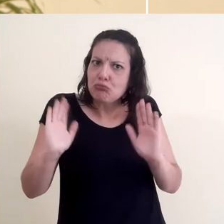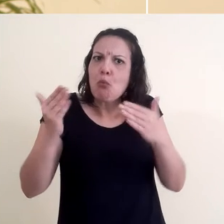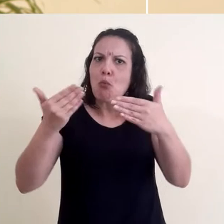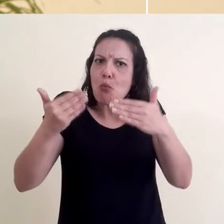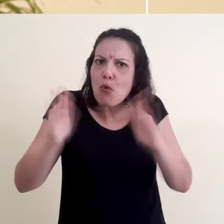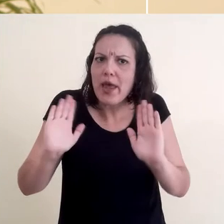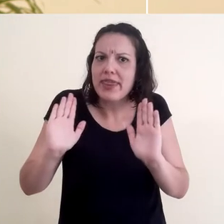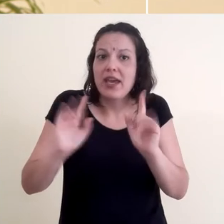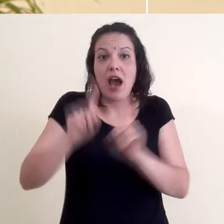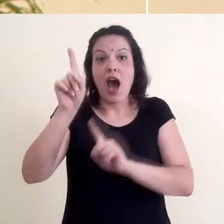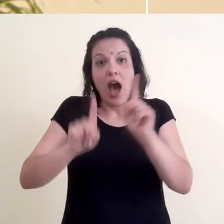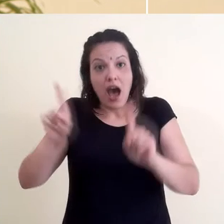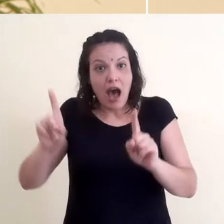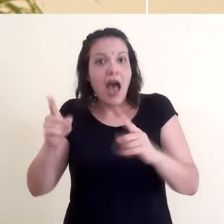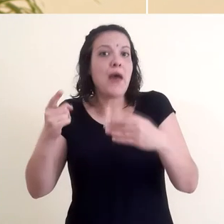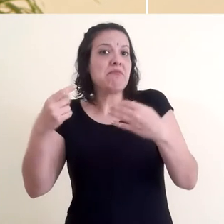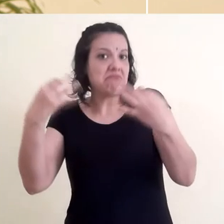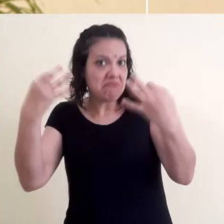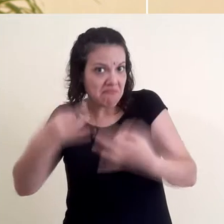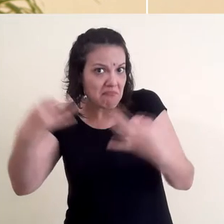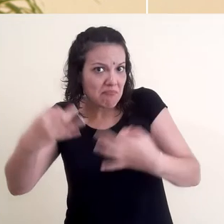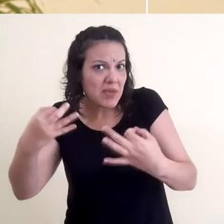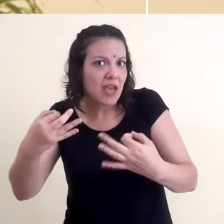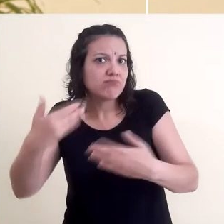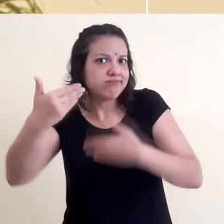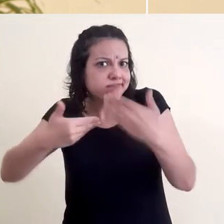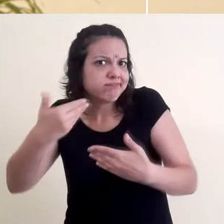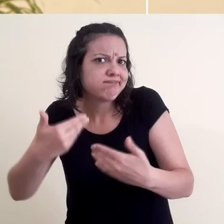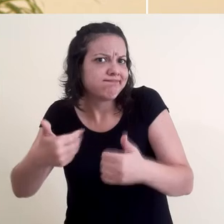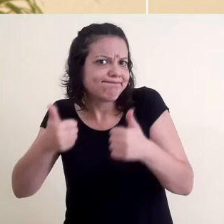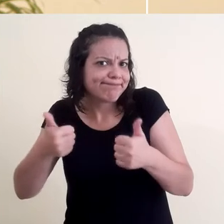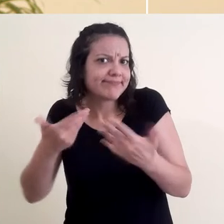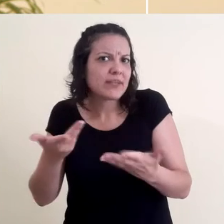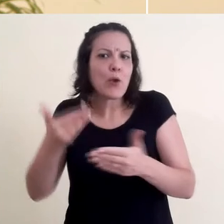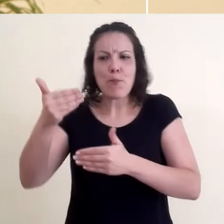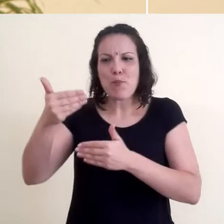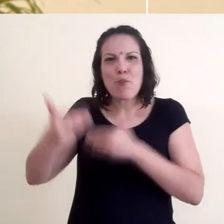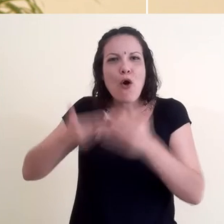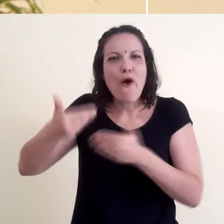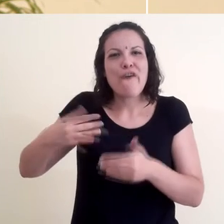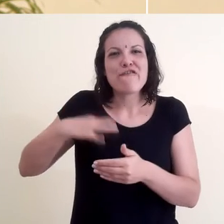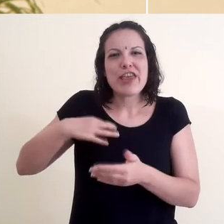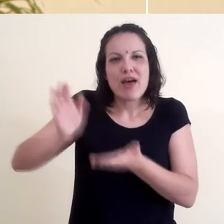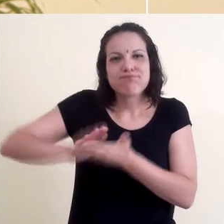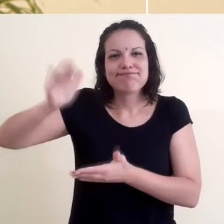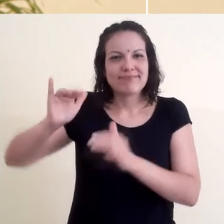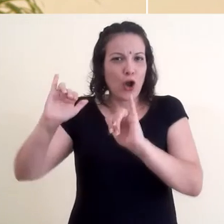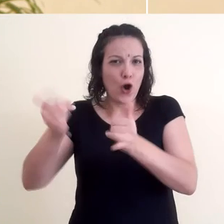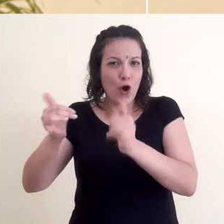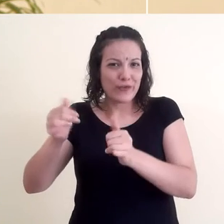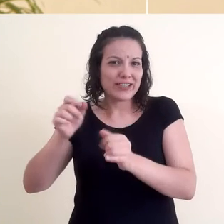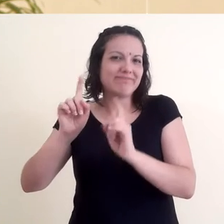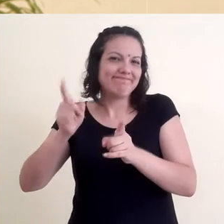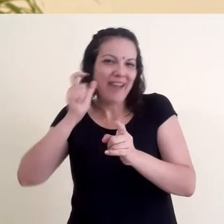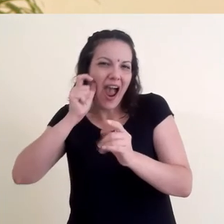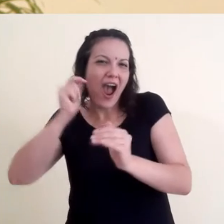ha sido buena, ha sido positiva y ha sido amable con los procesos de vida de los adolescentes jóvenes y de, bueno, los